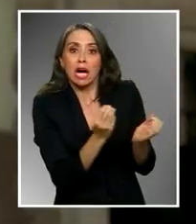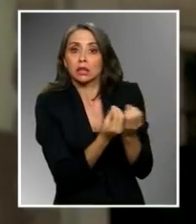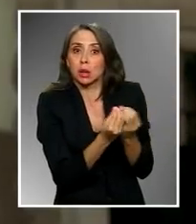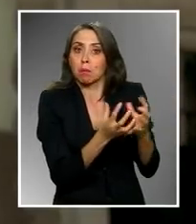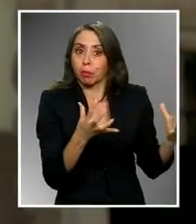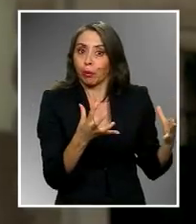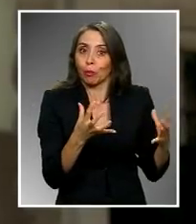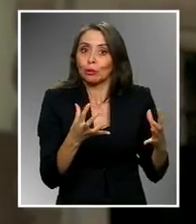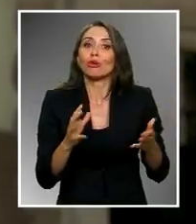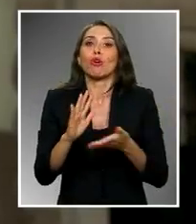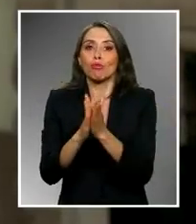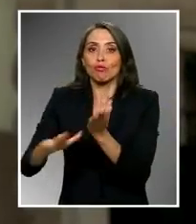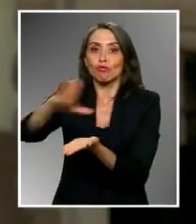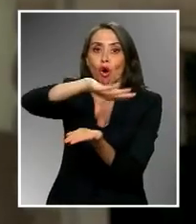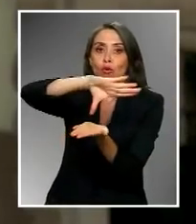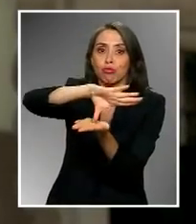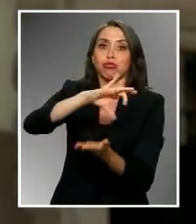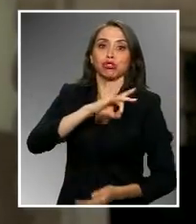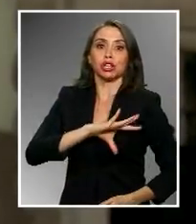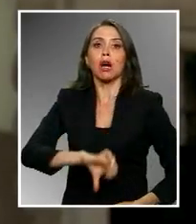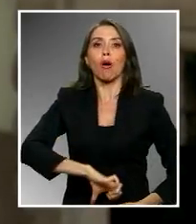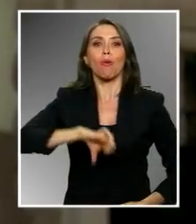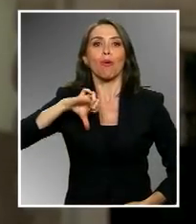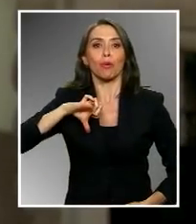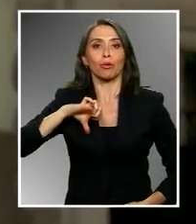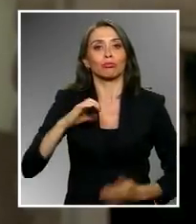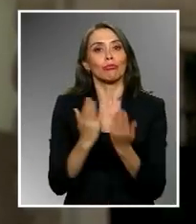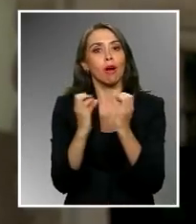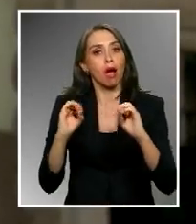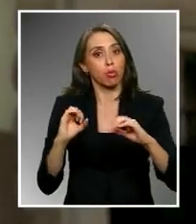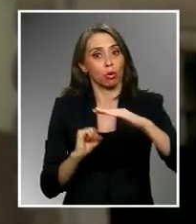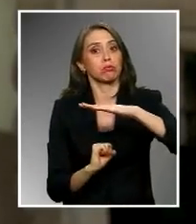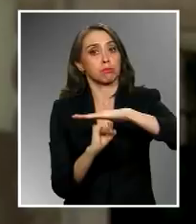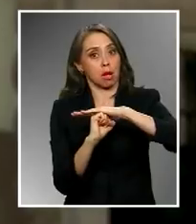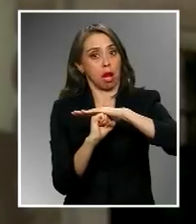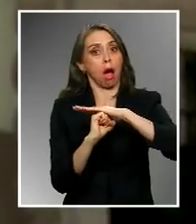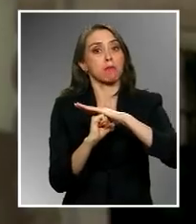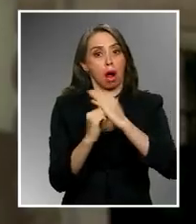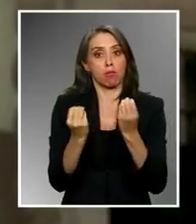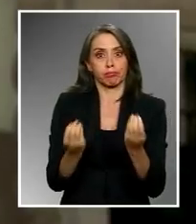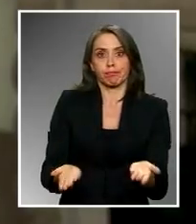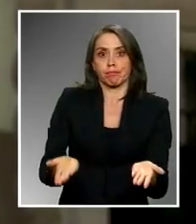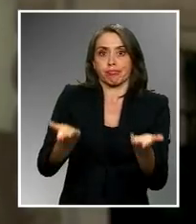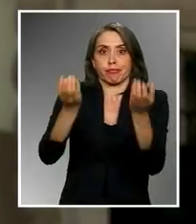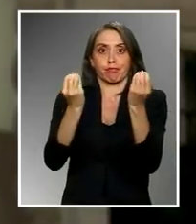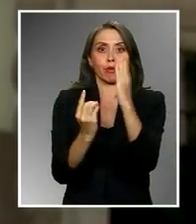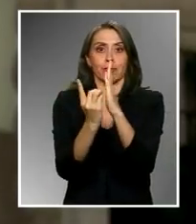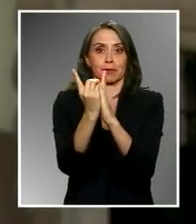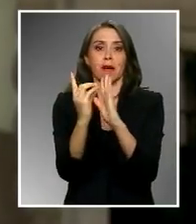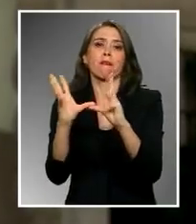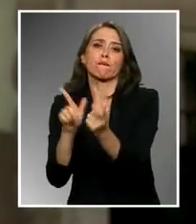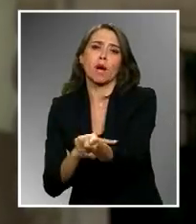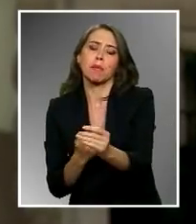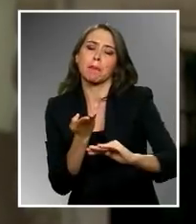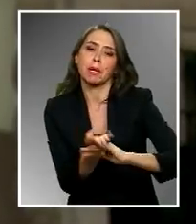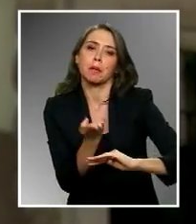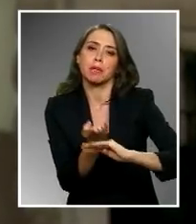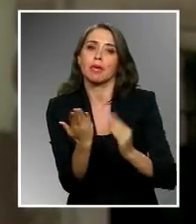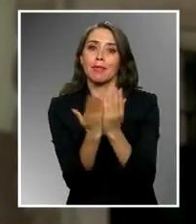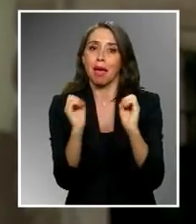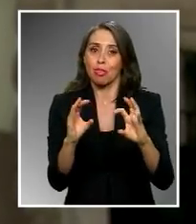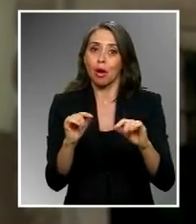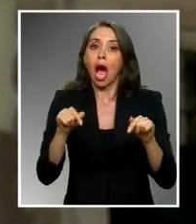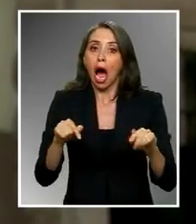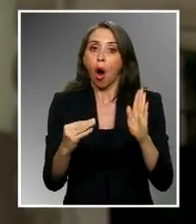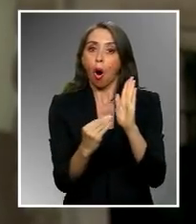orgullo para el país en su conjunto la educación es un pilar para progresar y la demanda más sentida de las familias hoy estamos